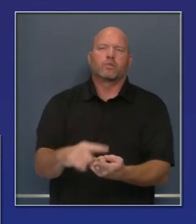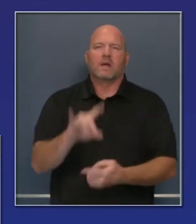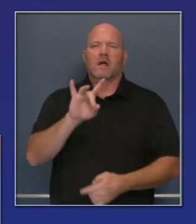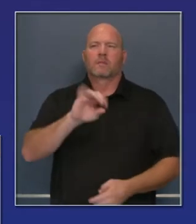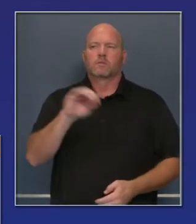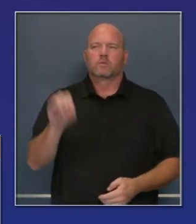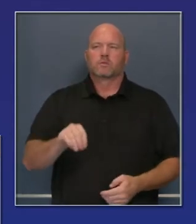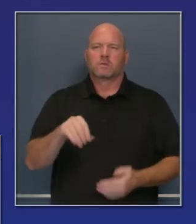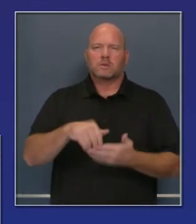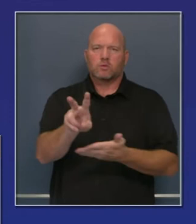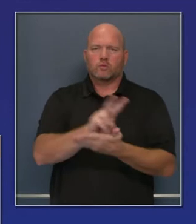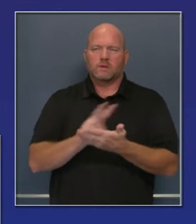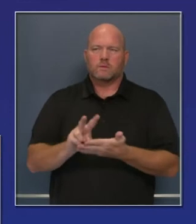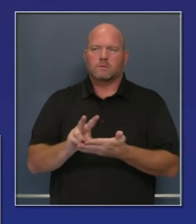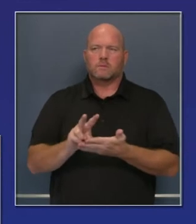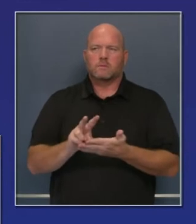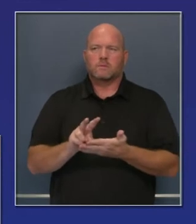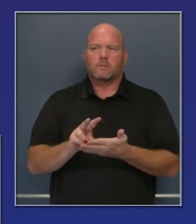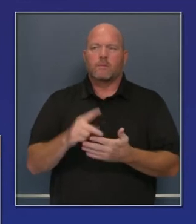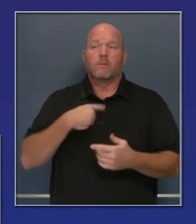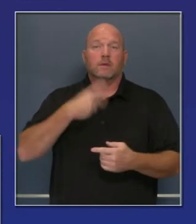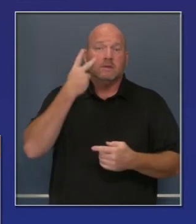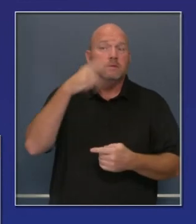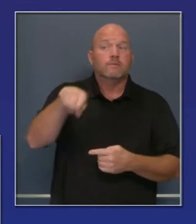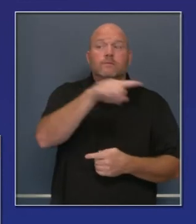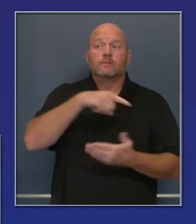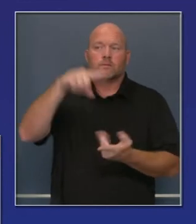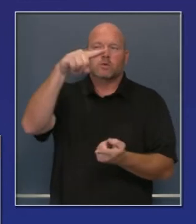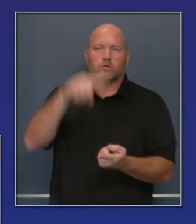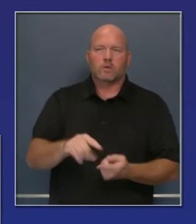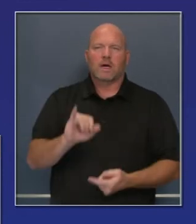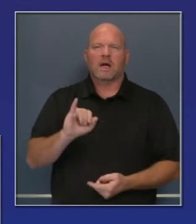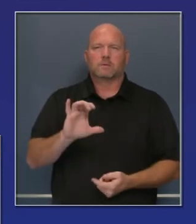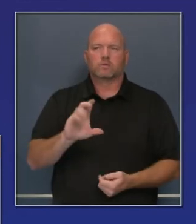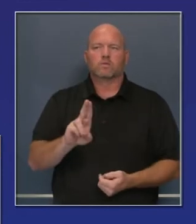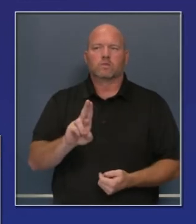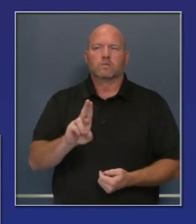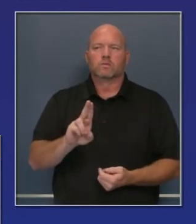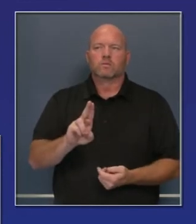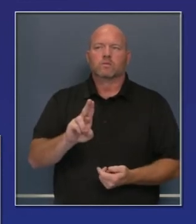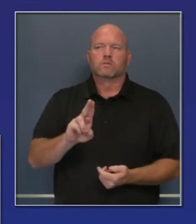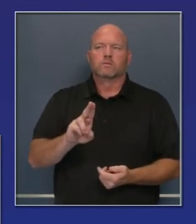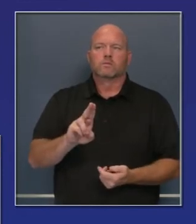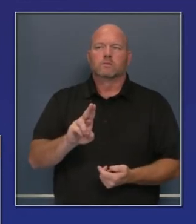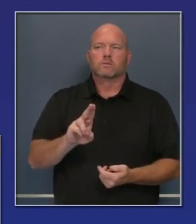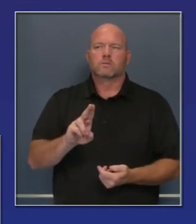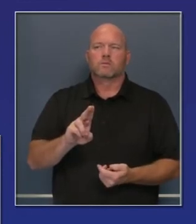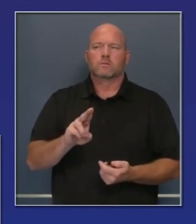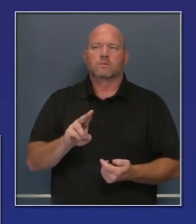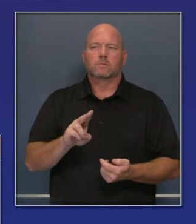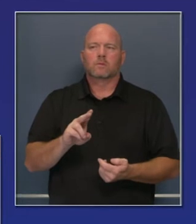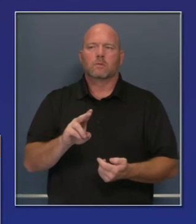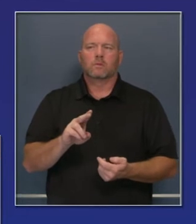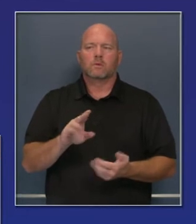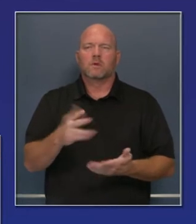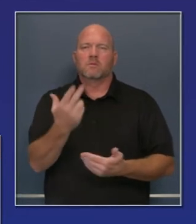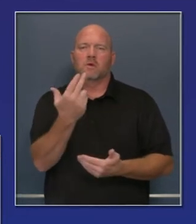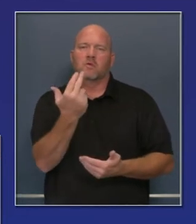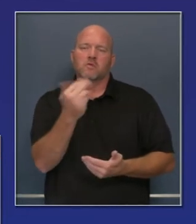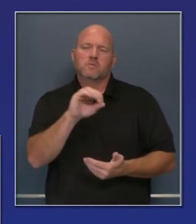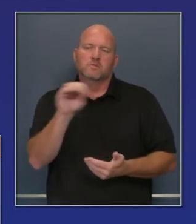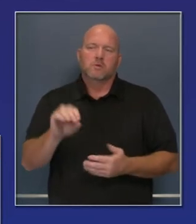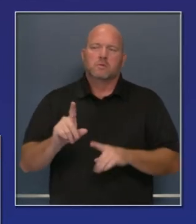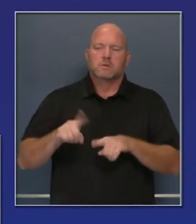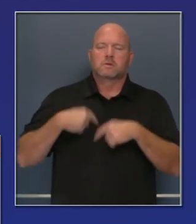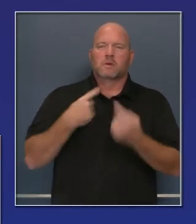8% en un periodo de 2 semanas, y estamos viendo una disminución en ingresos a unidades de cuidados intensivos más considerable, a